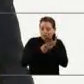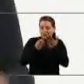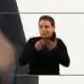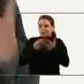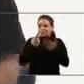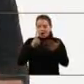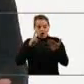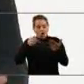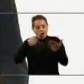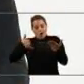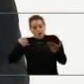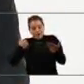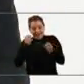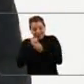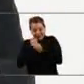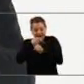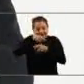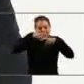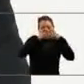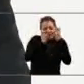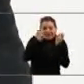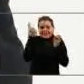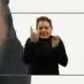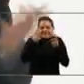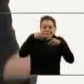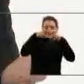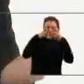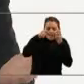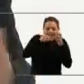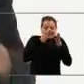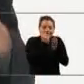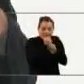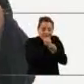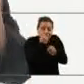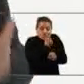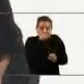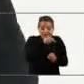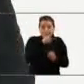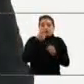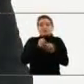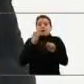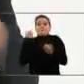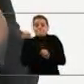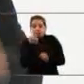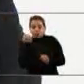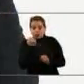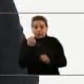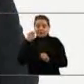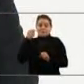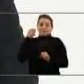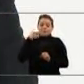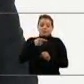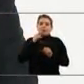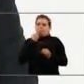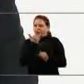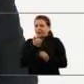promoveremos proyectos liderados por los jóvenes, tanto en su diseño como en su implementación, como en su involucramiento en cada una